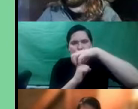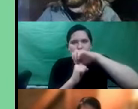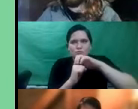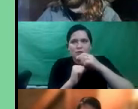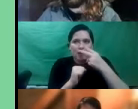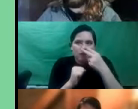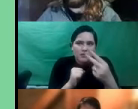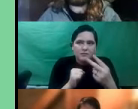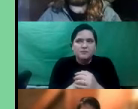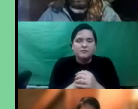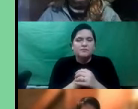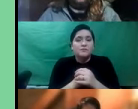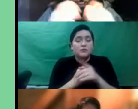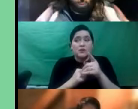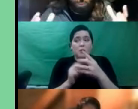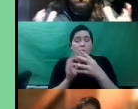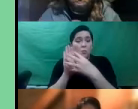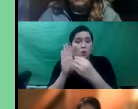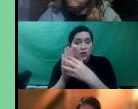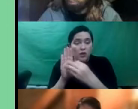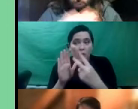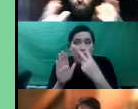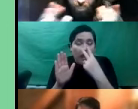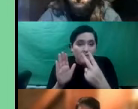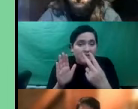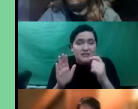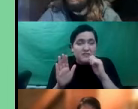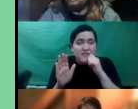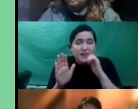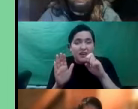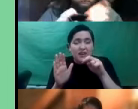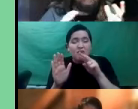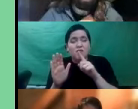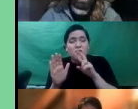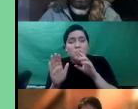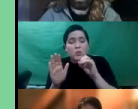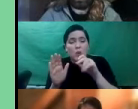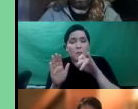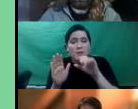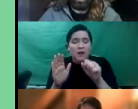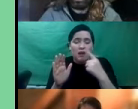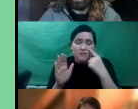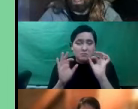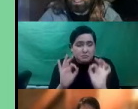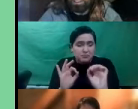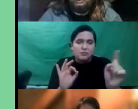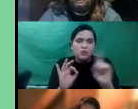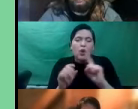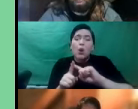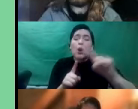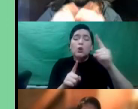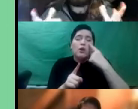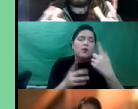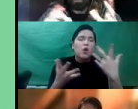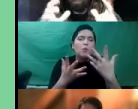si bien este modelo no fue hecho para reproducir la entropía en particular, sino que fue hecho para reproducir otro aspecto de la dinámica del cerebro en